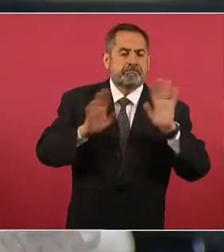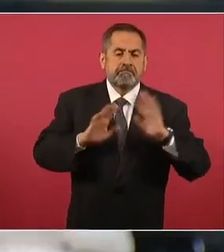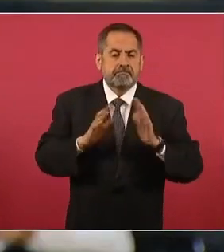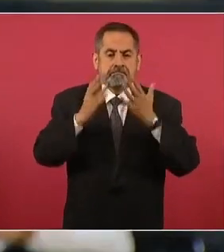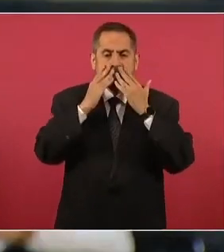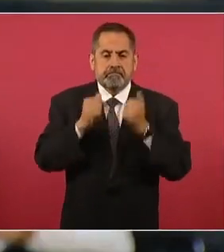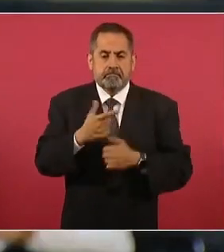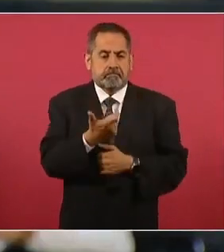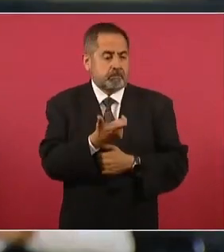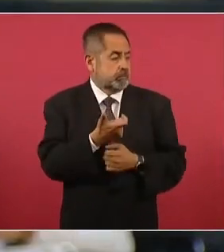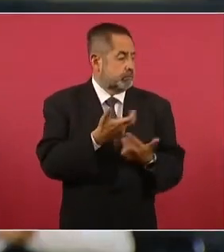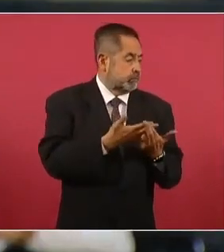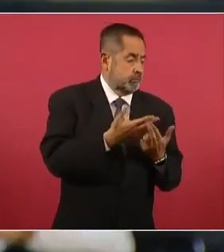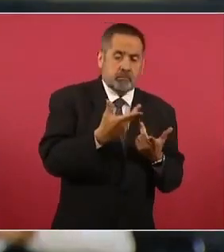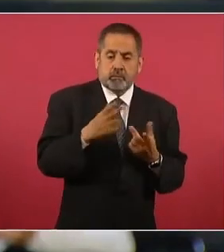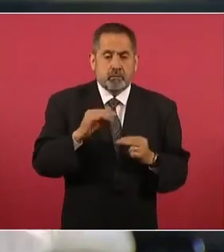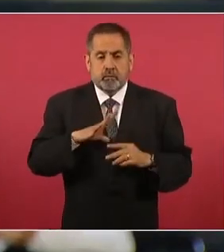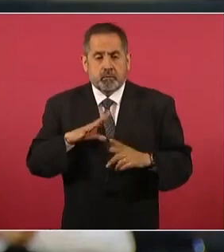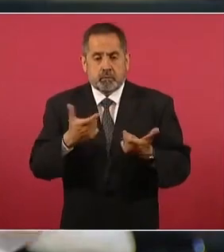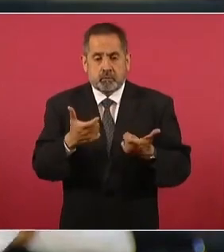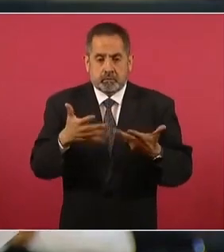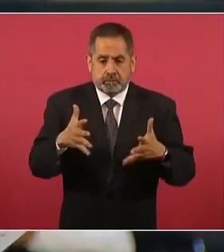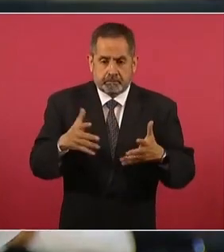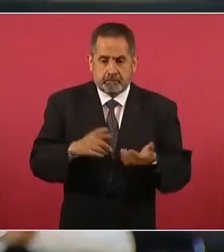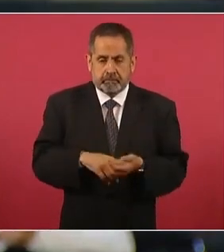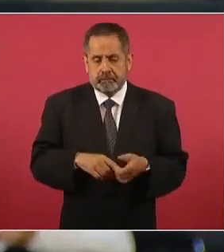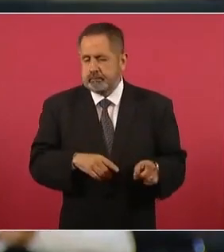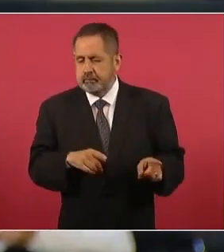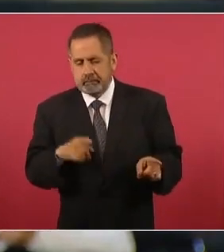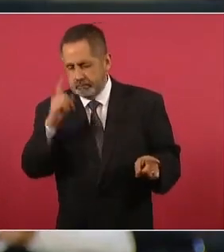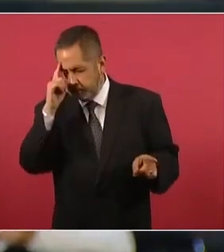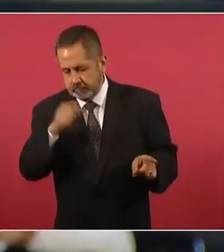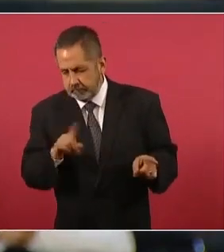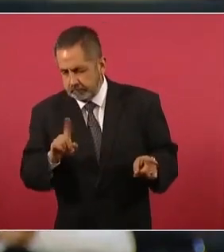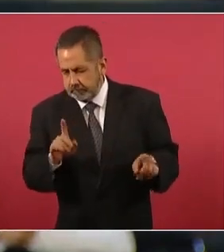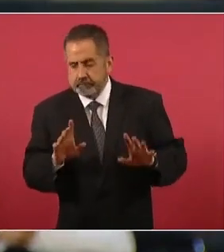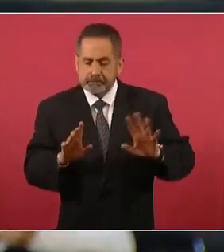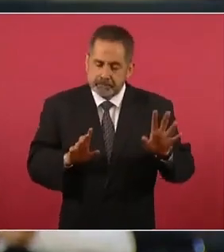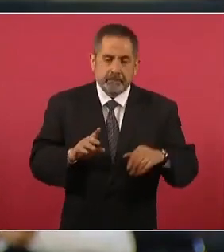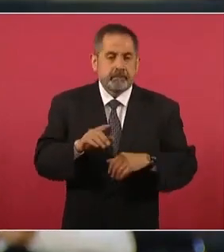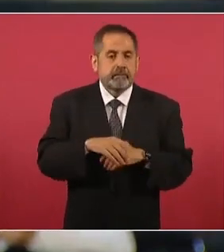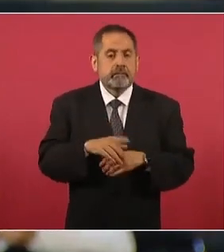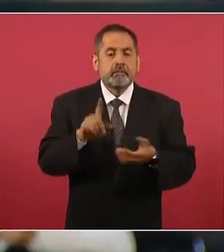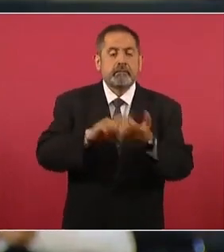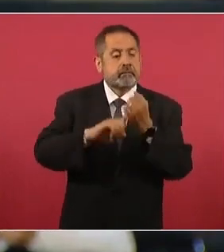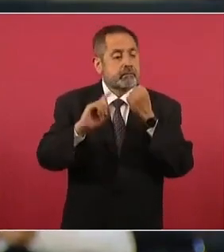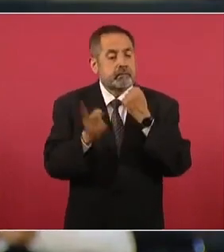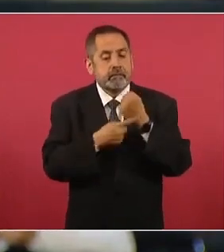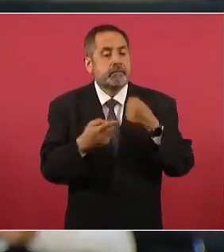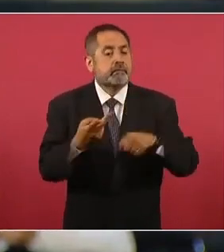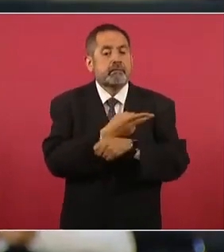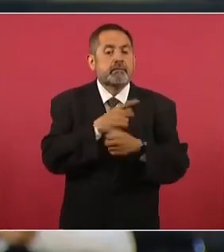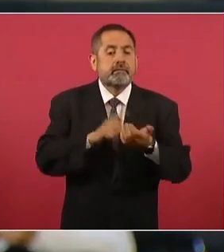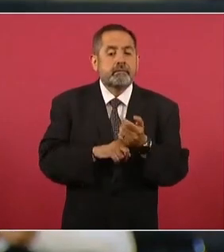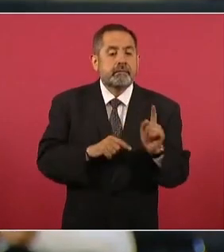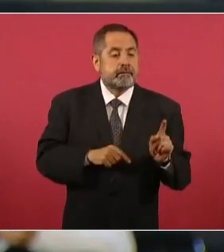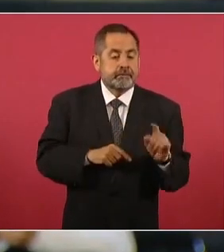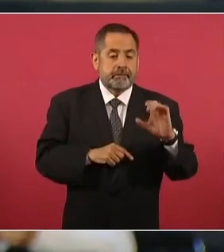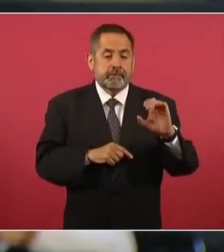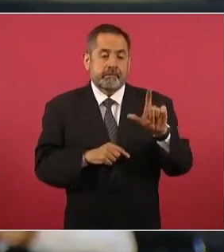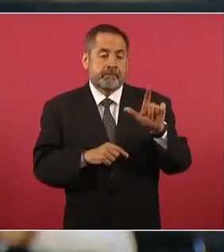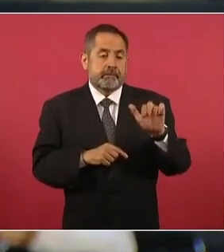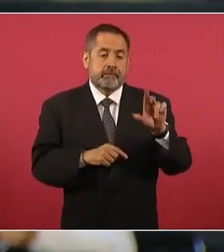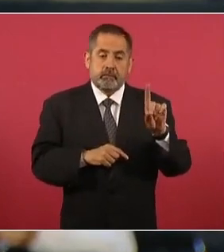le faltan recursos. O sea, eso no le creemos. El tema del trasfondo, presidente, es que Claudio